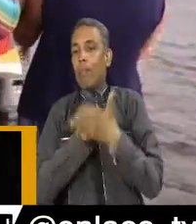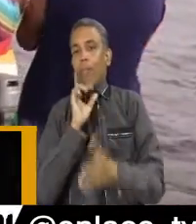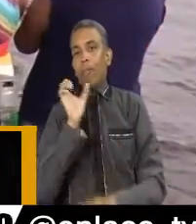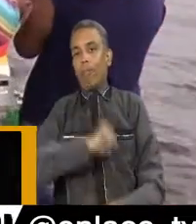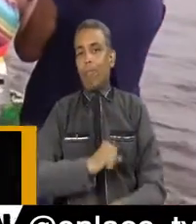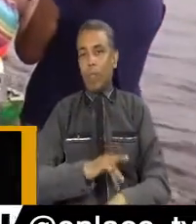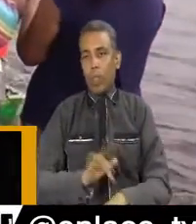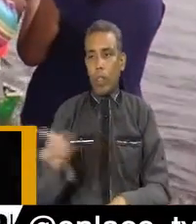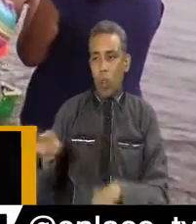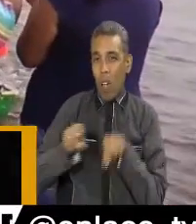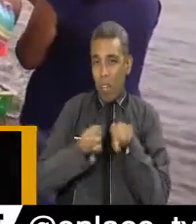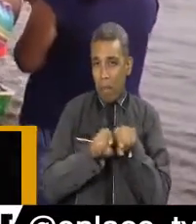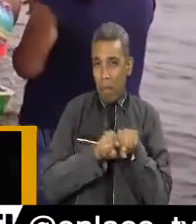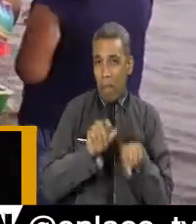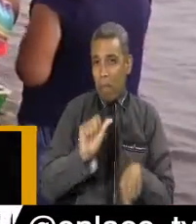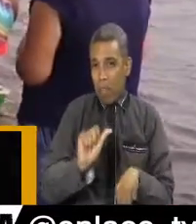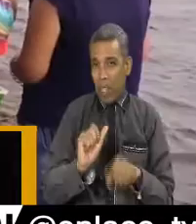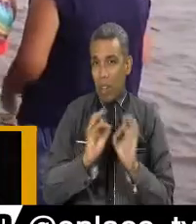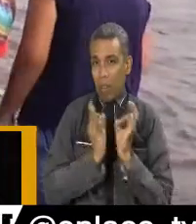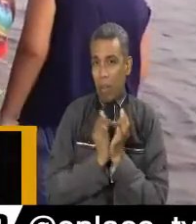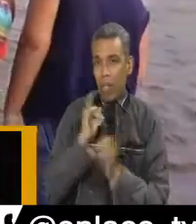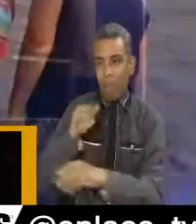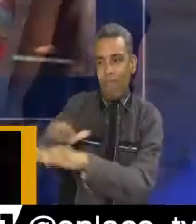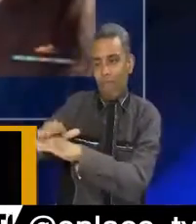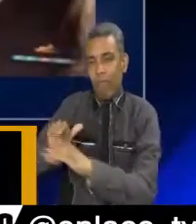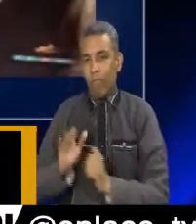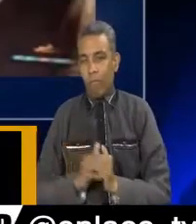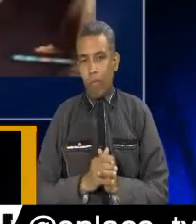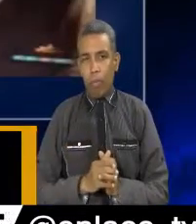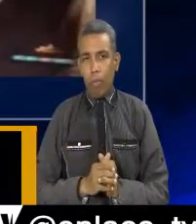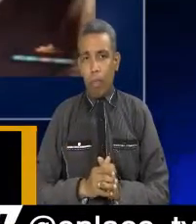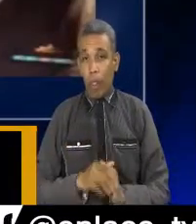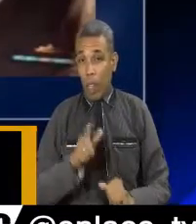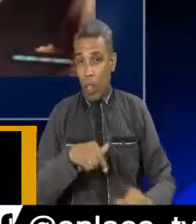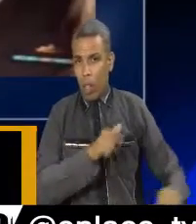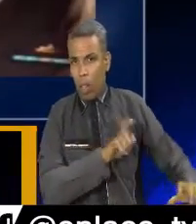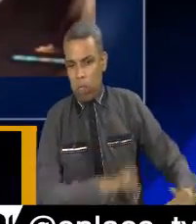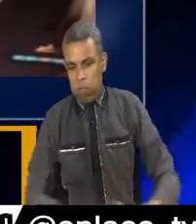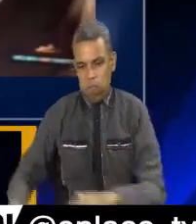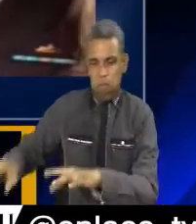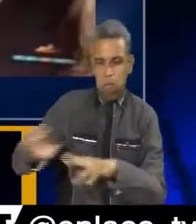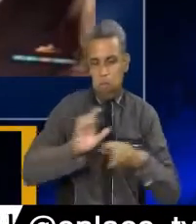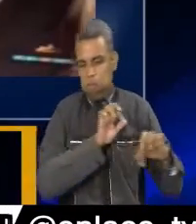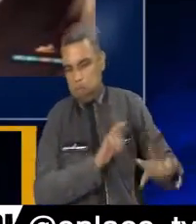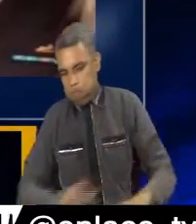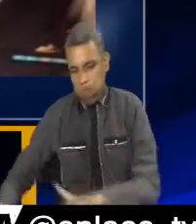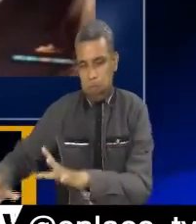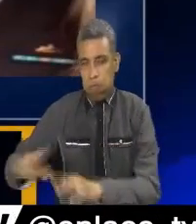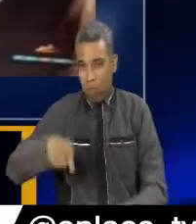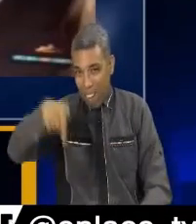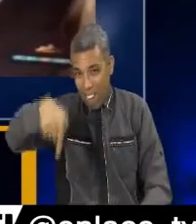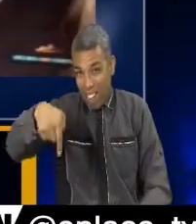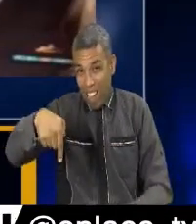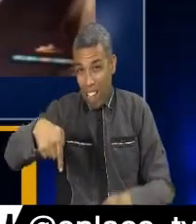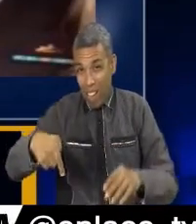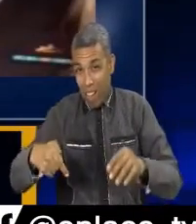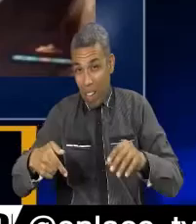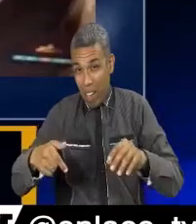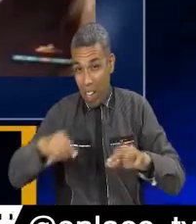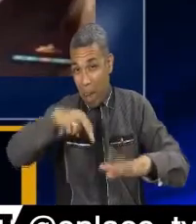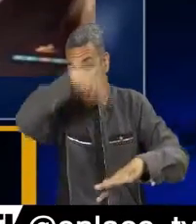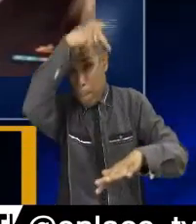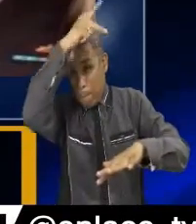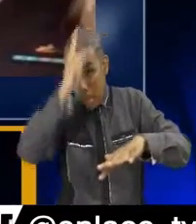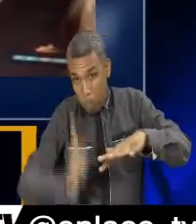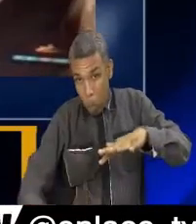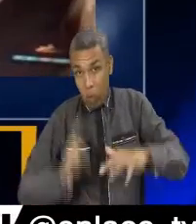ahí hay una corriente muy fuerte. El chorro pega ahí, ¿sí? El chorro, cuando viene de la parte de arriba